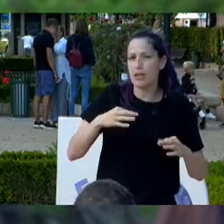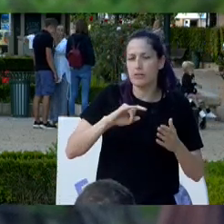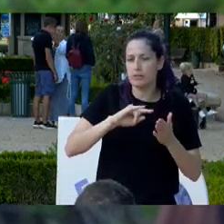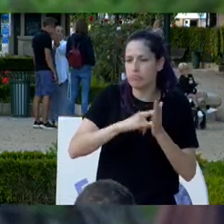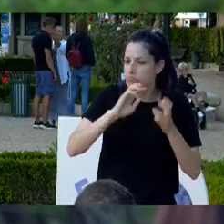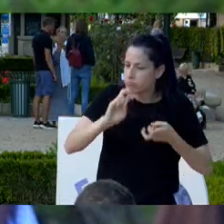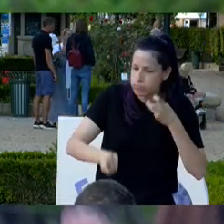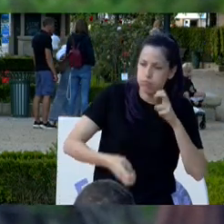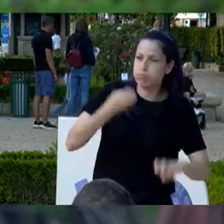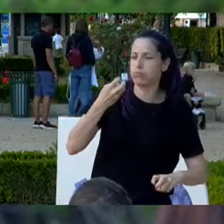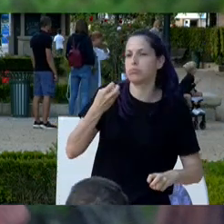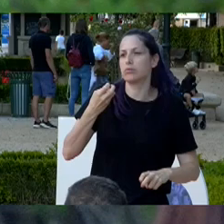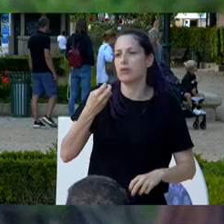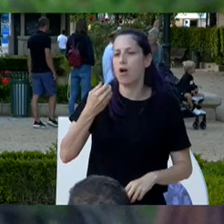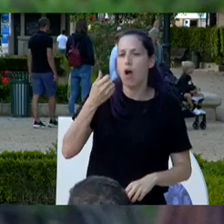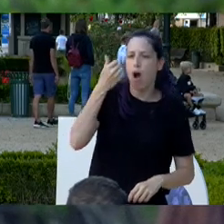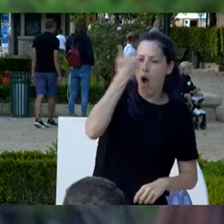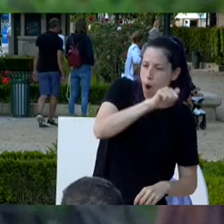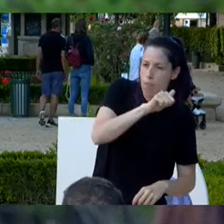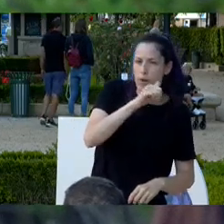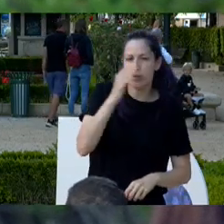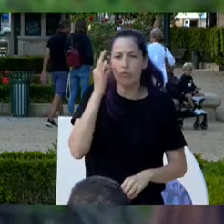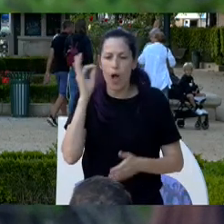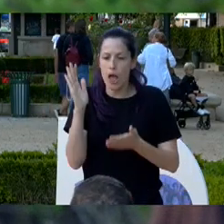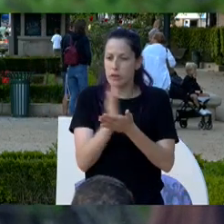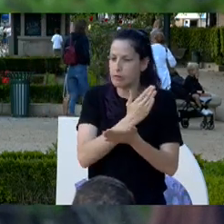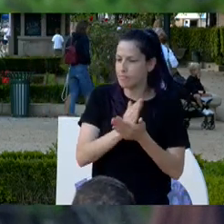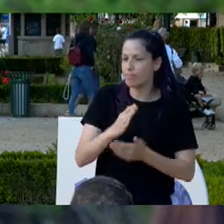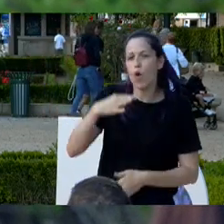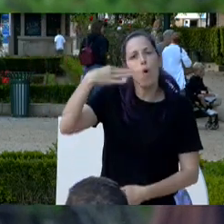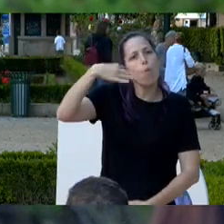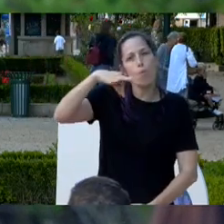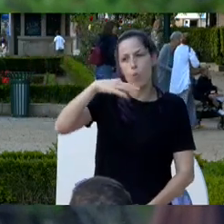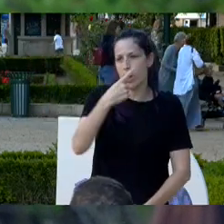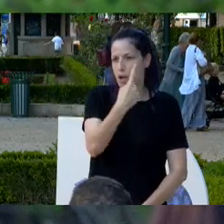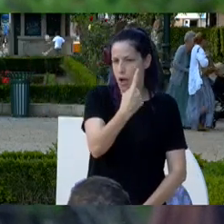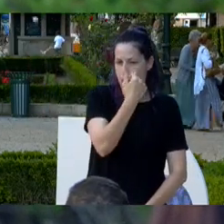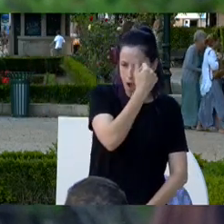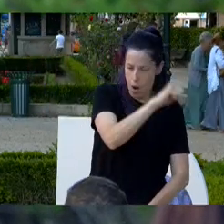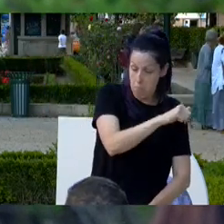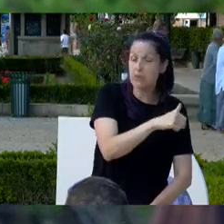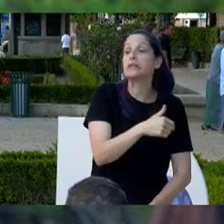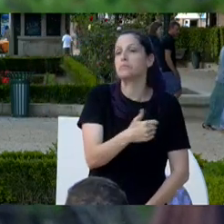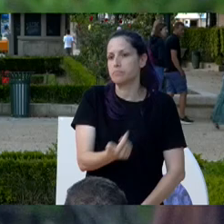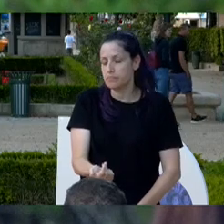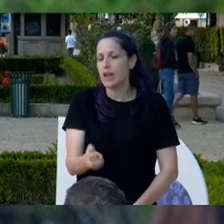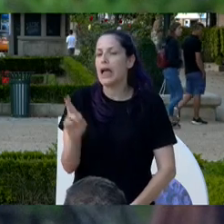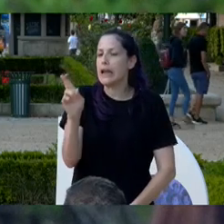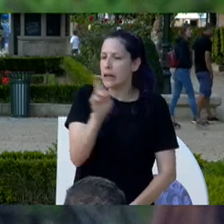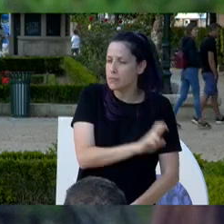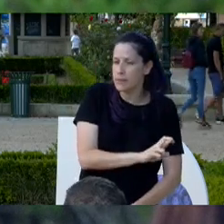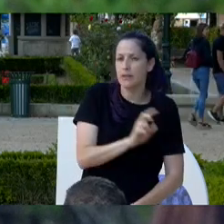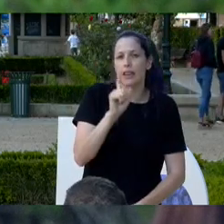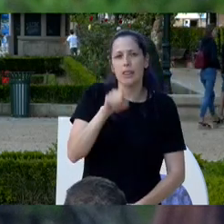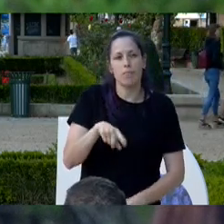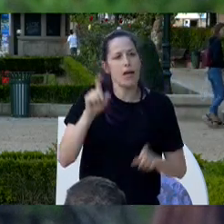deixada haber escolas de homes e escolas de mulleres, hai unha escola única de homes, revisan o profesorado